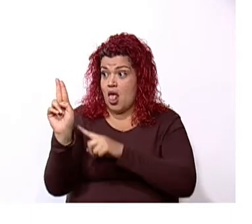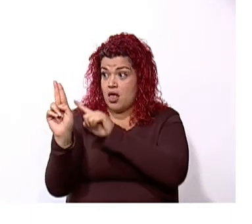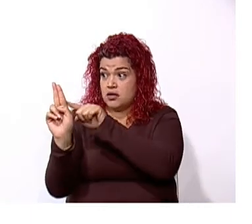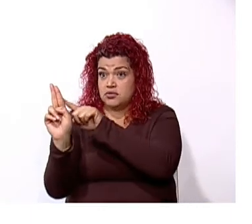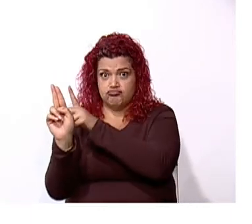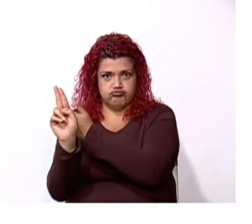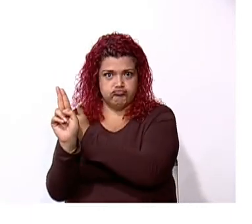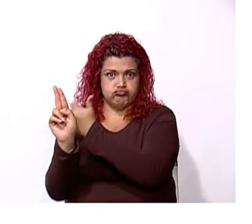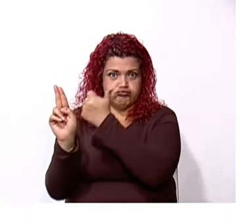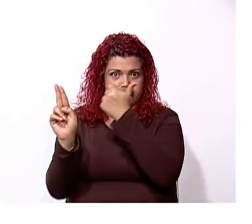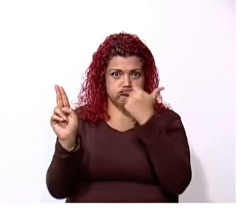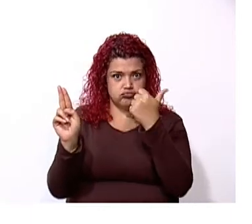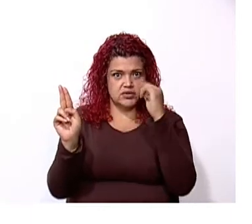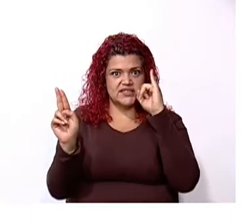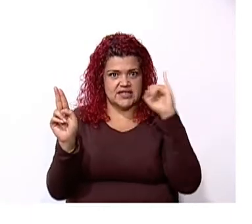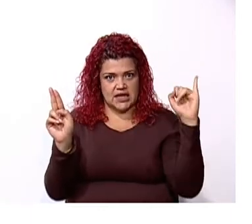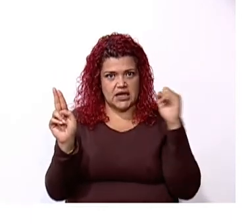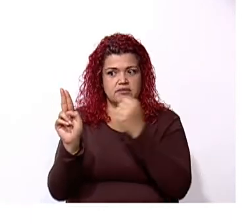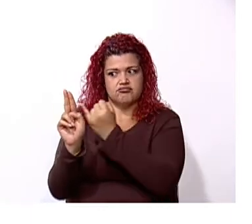izquierda.